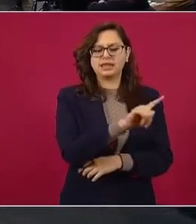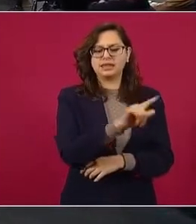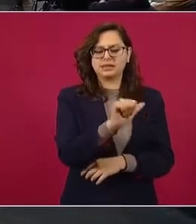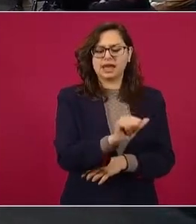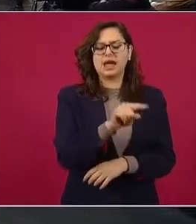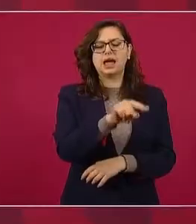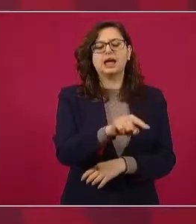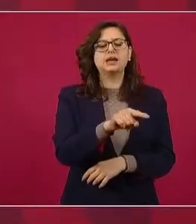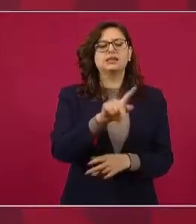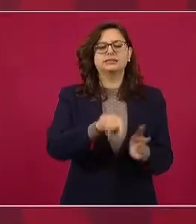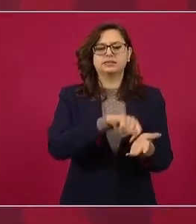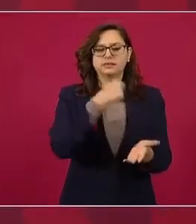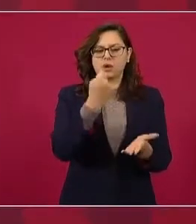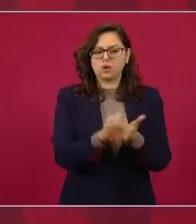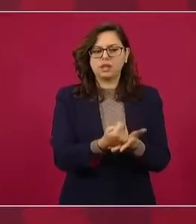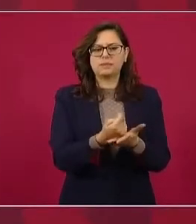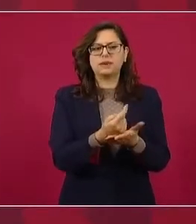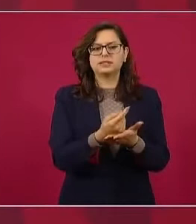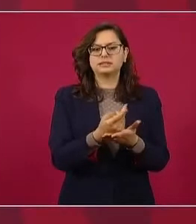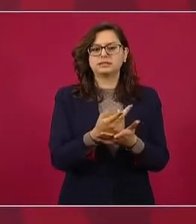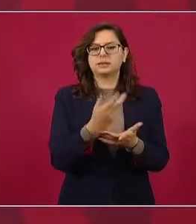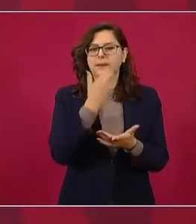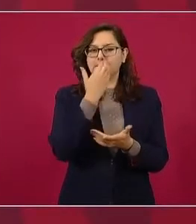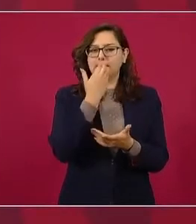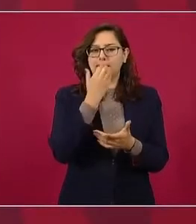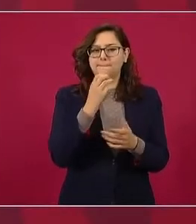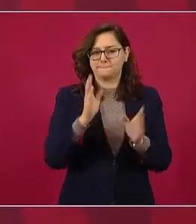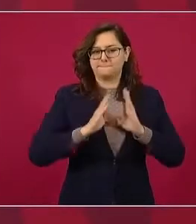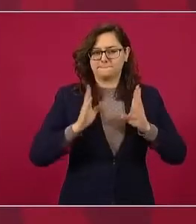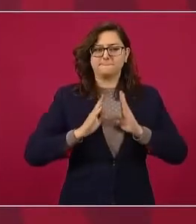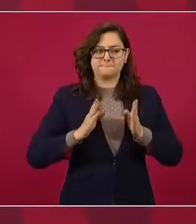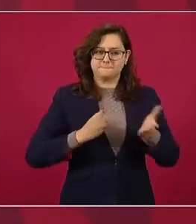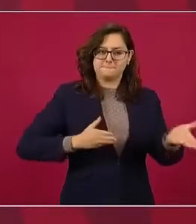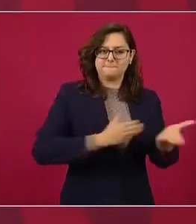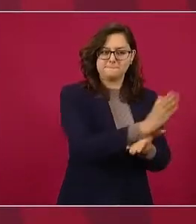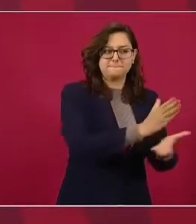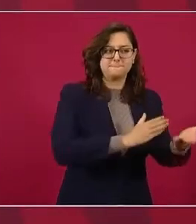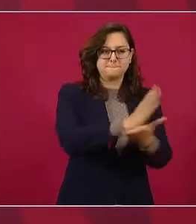Tamaulipas es parte de la información, ¿no?, que se tiene.